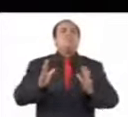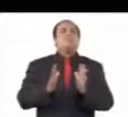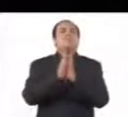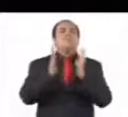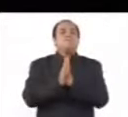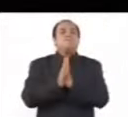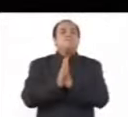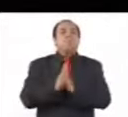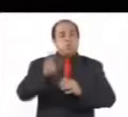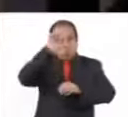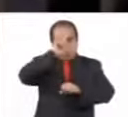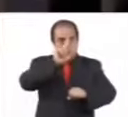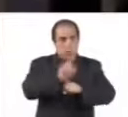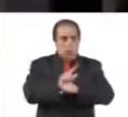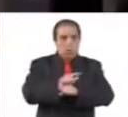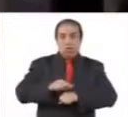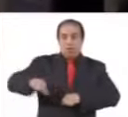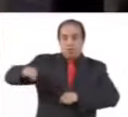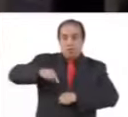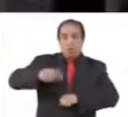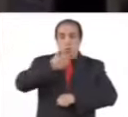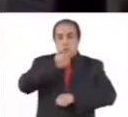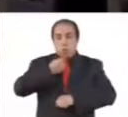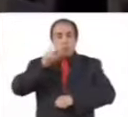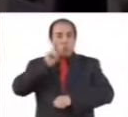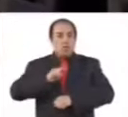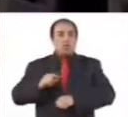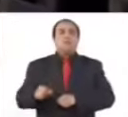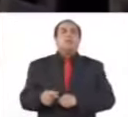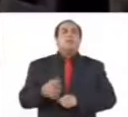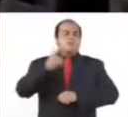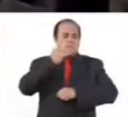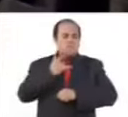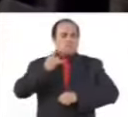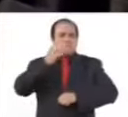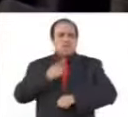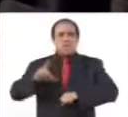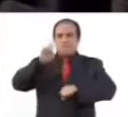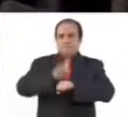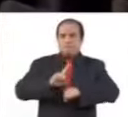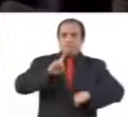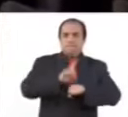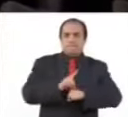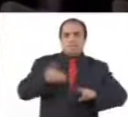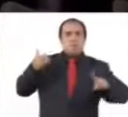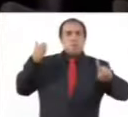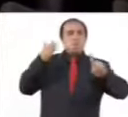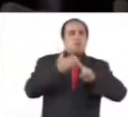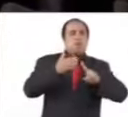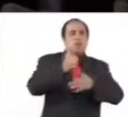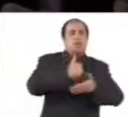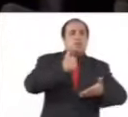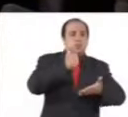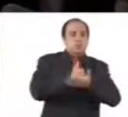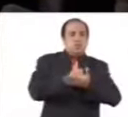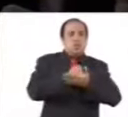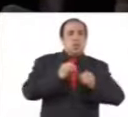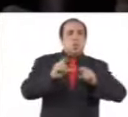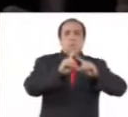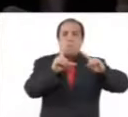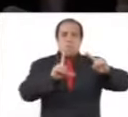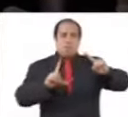civismo. Por ellos, por ellas, luchamos todos los días, por una ciudad, por un país de